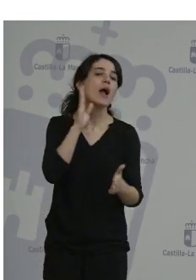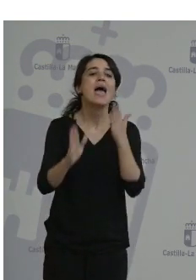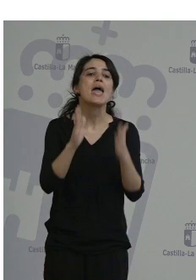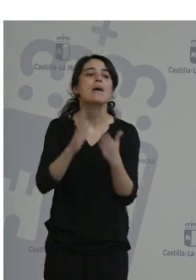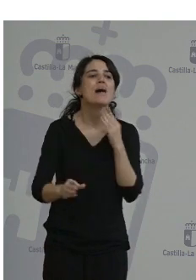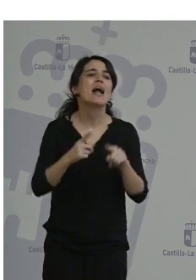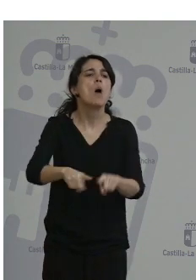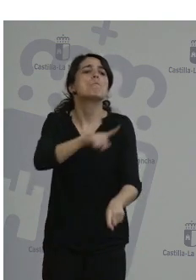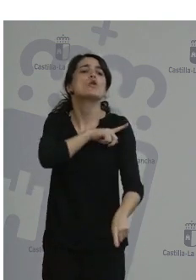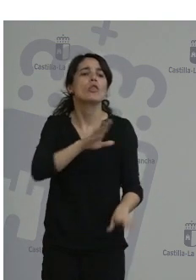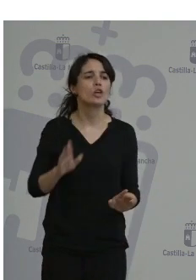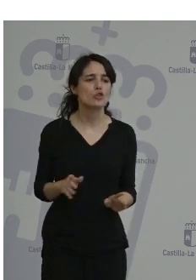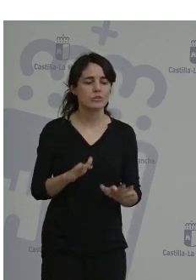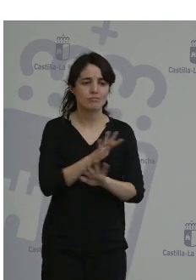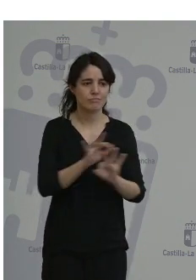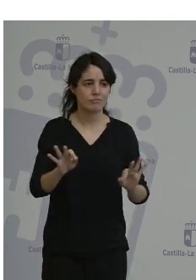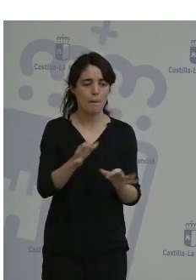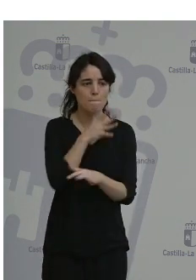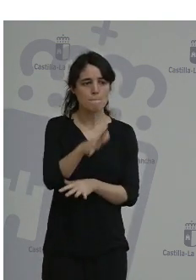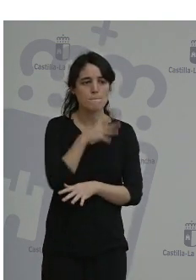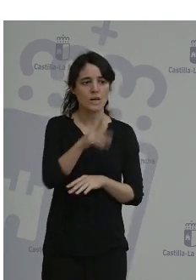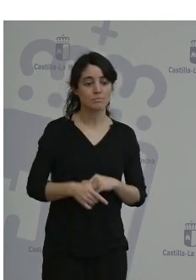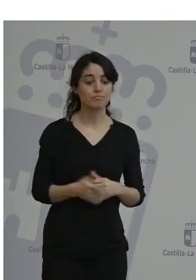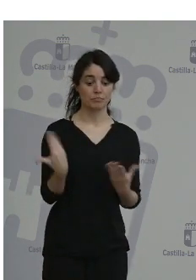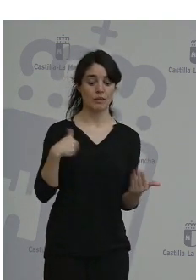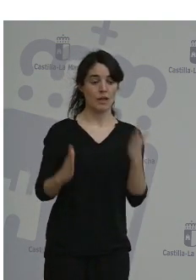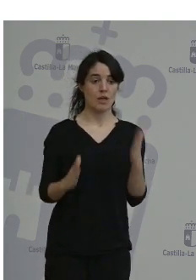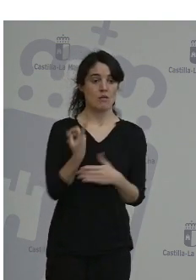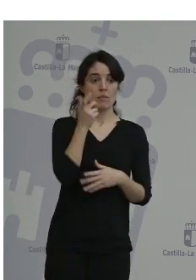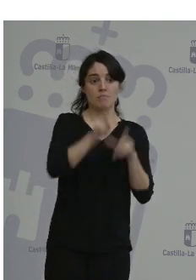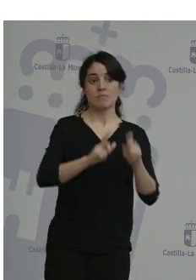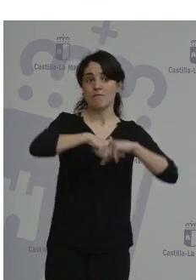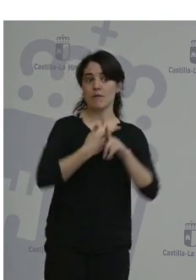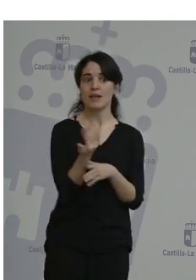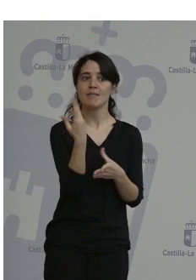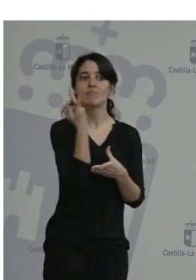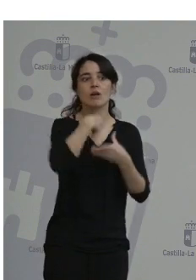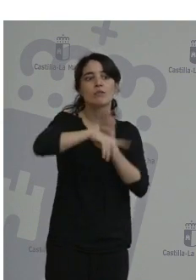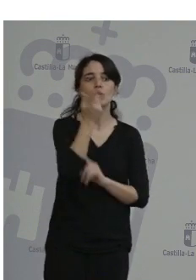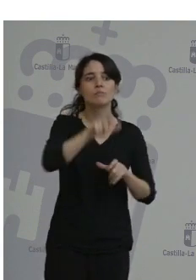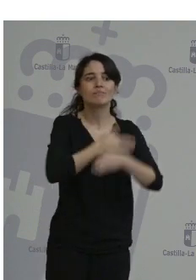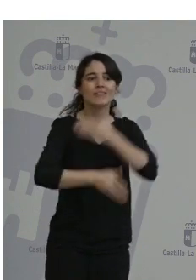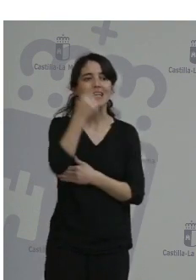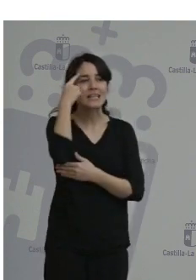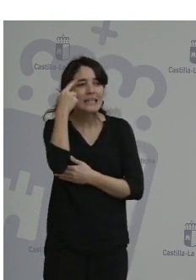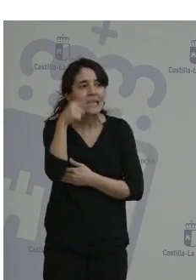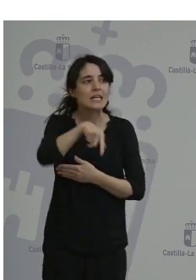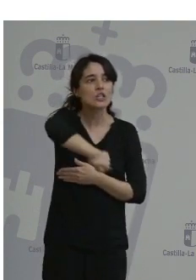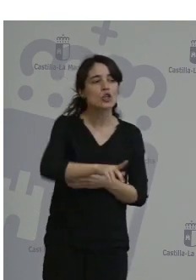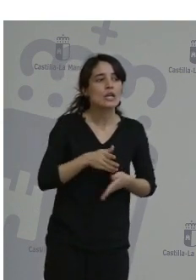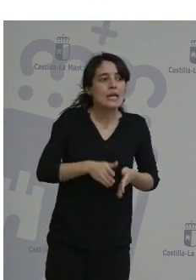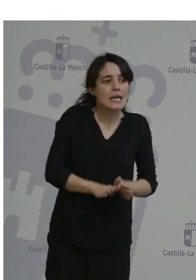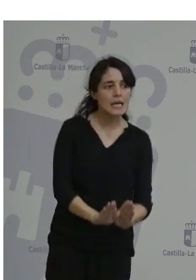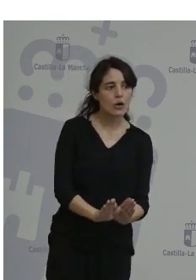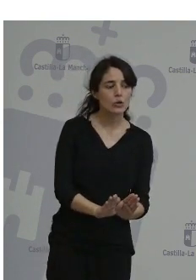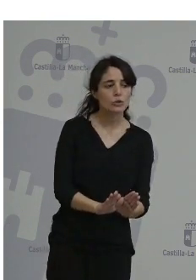muchos padres y madres que tenían en su seno familiar una persona con discapacidad intelectual, que eran hijos que venían